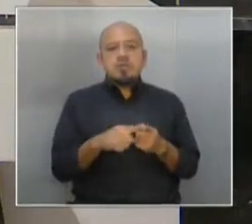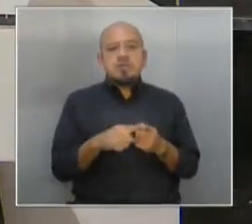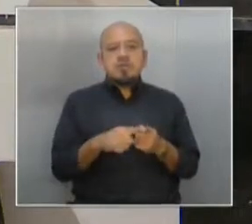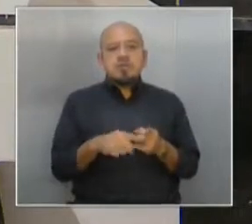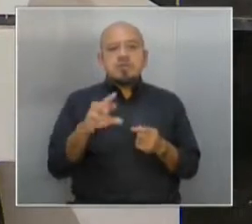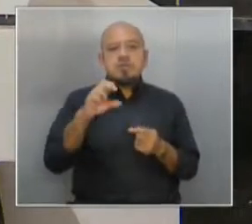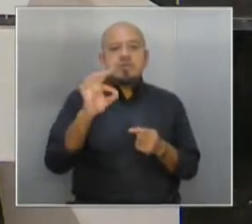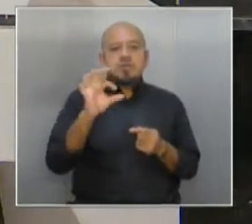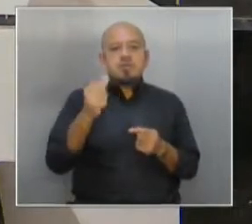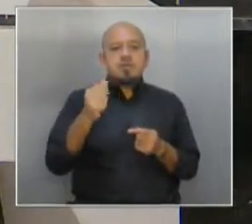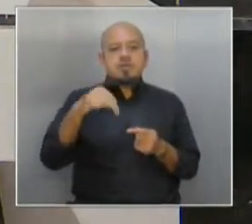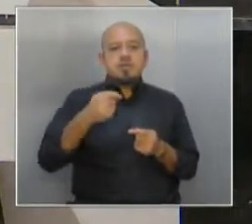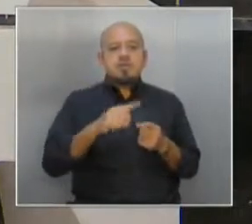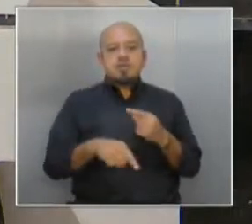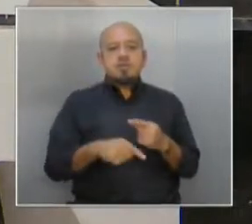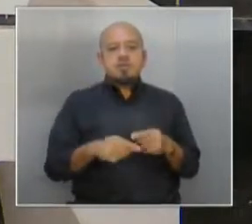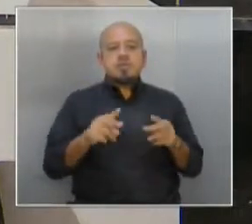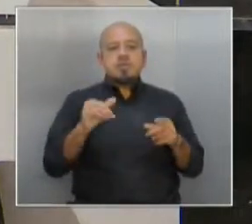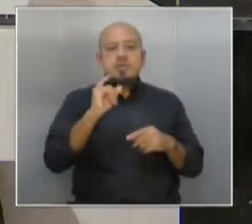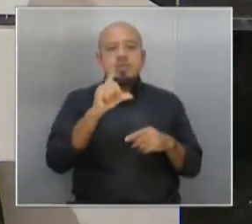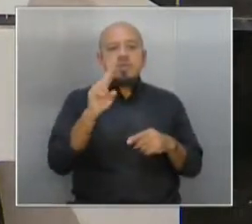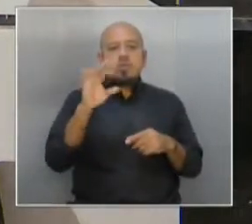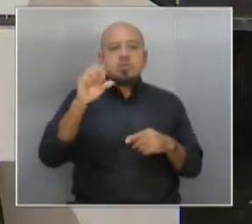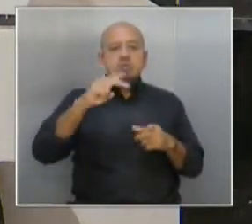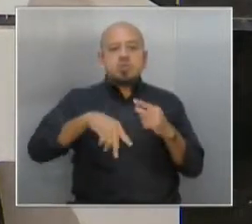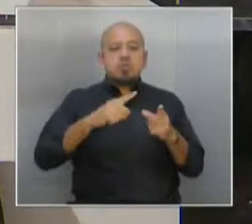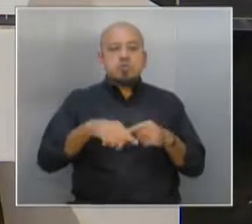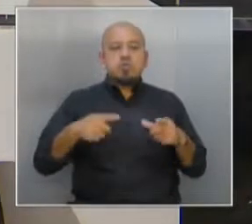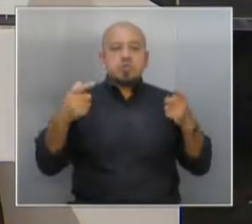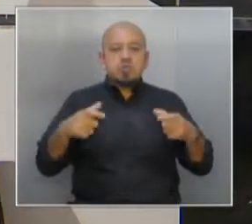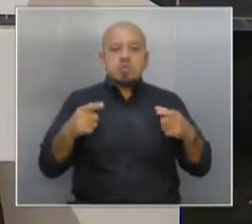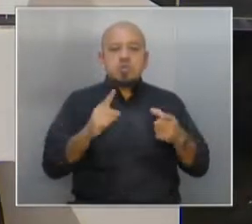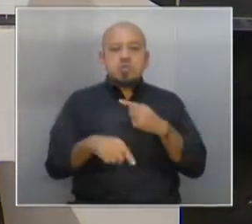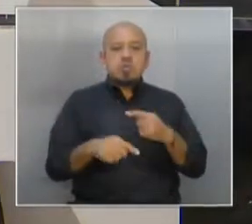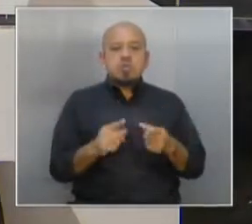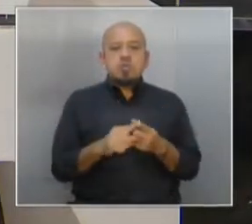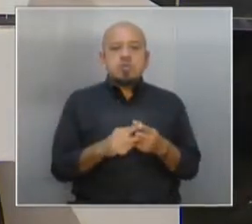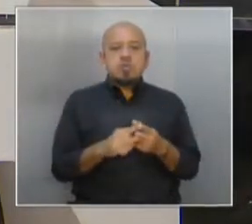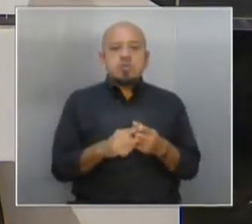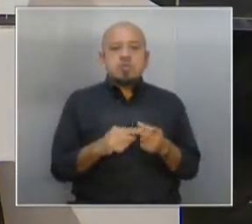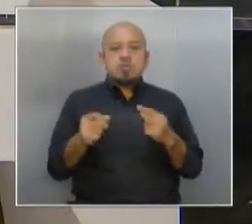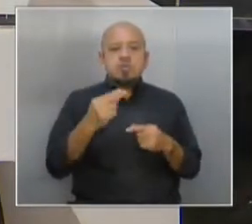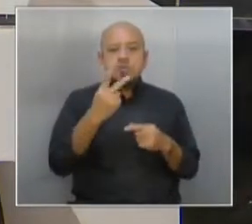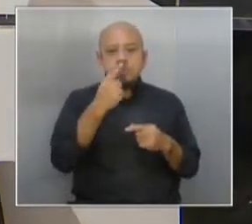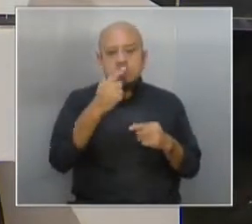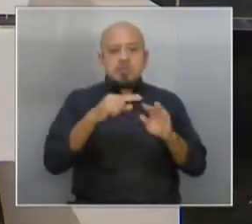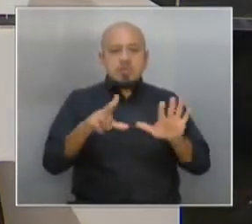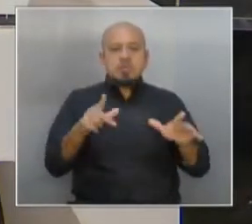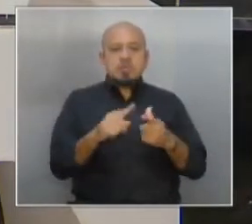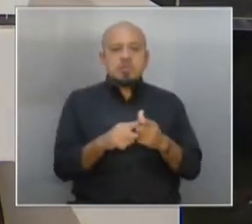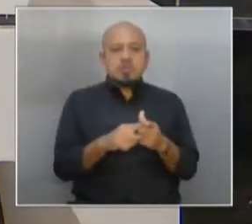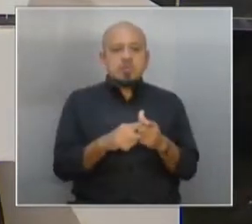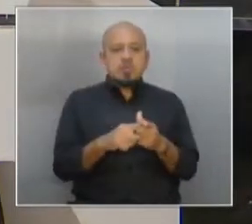Rosana Taddei. Nos vamos con el tema Ilusión, que es una canción de su disco Cuerpo Eléctrico, ya de 2018.